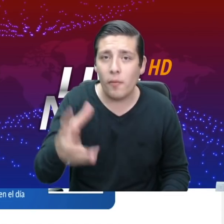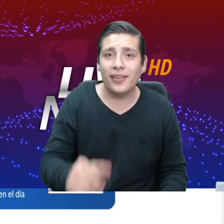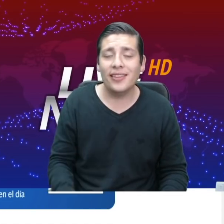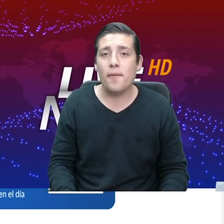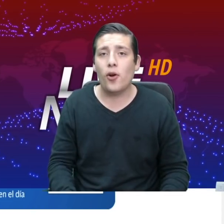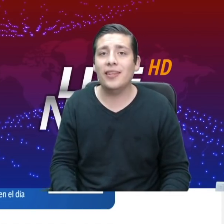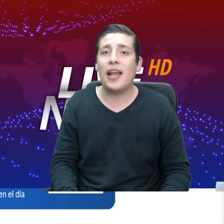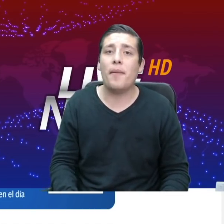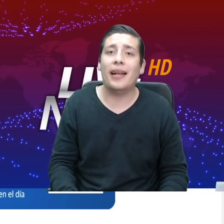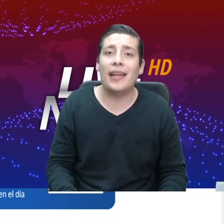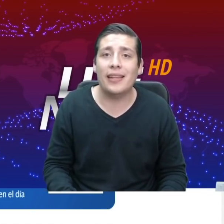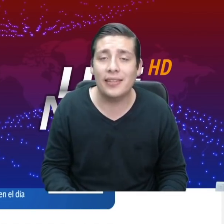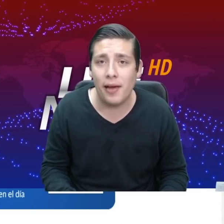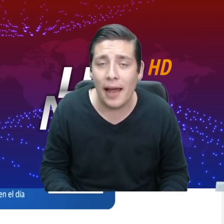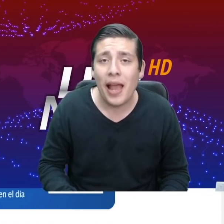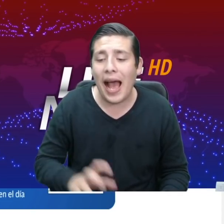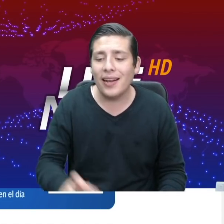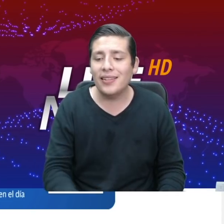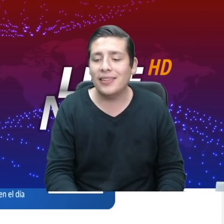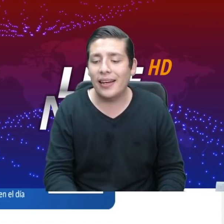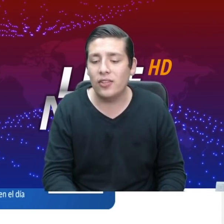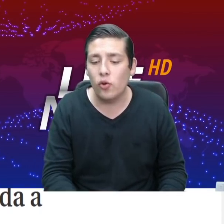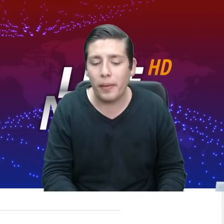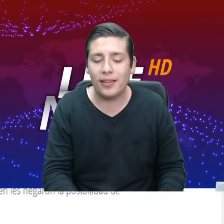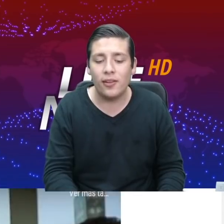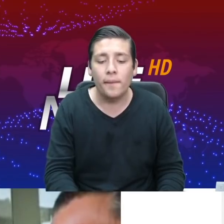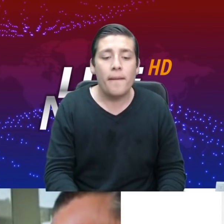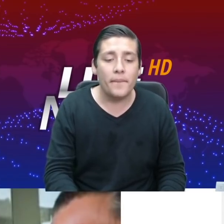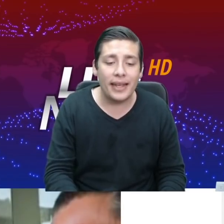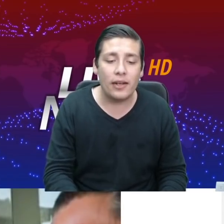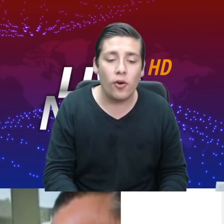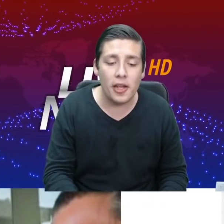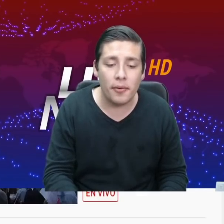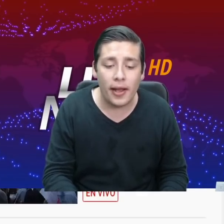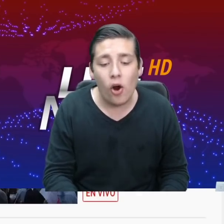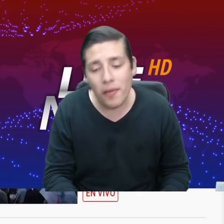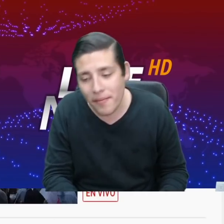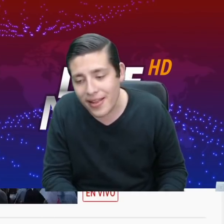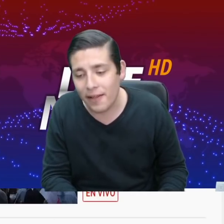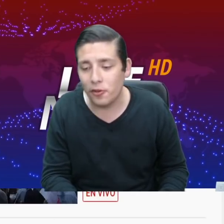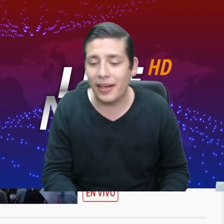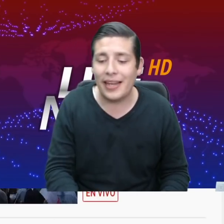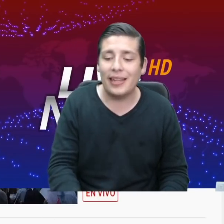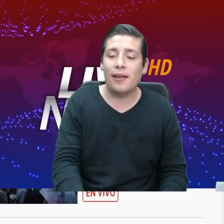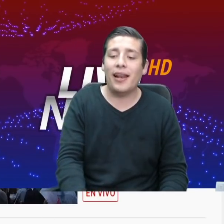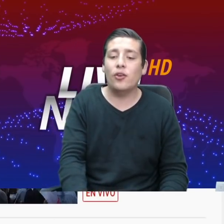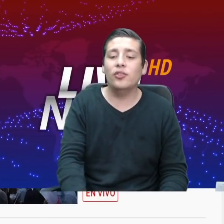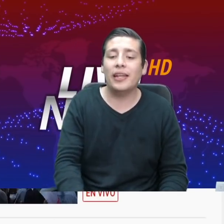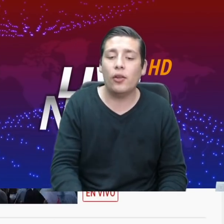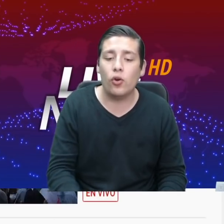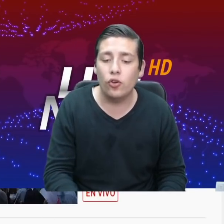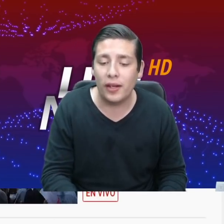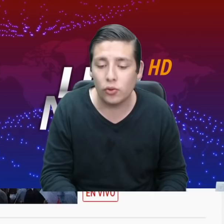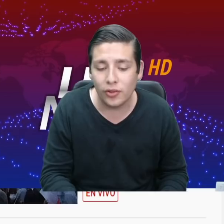al comandante Borolas y a Margarita Zavala al rechazarles su partido México Libre. Obviamente, pues Margarita Zavala no